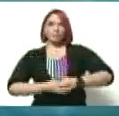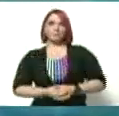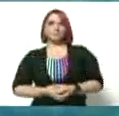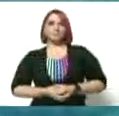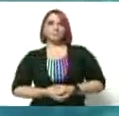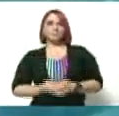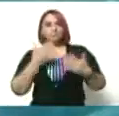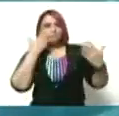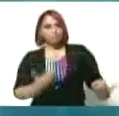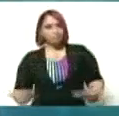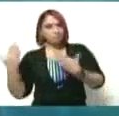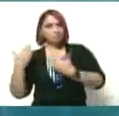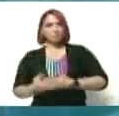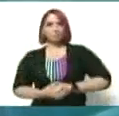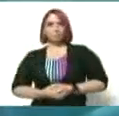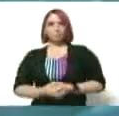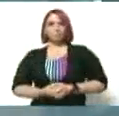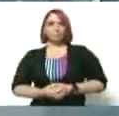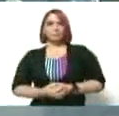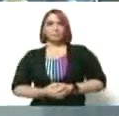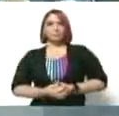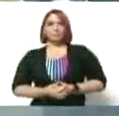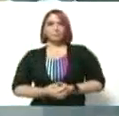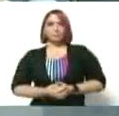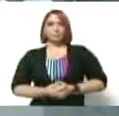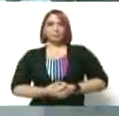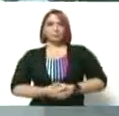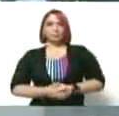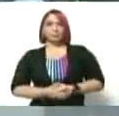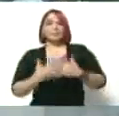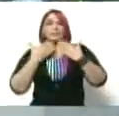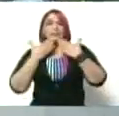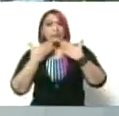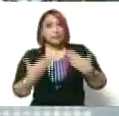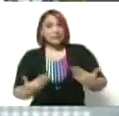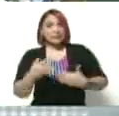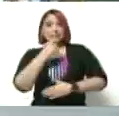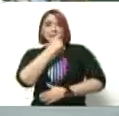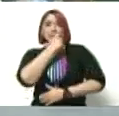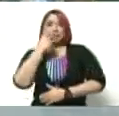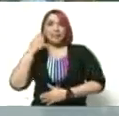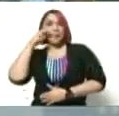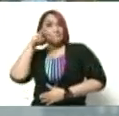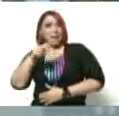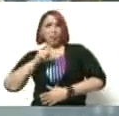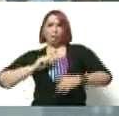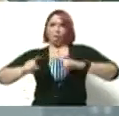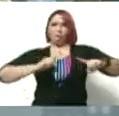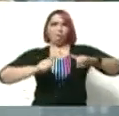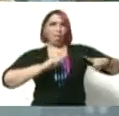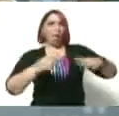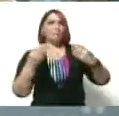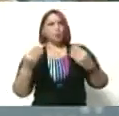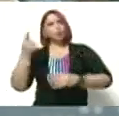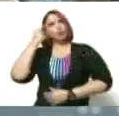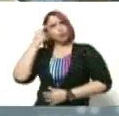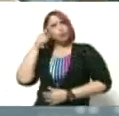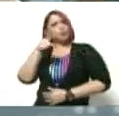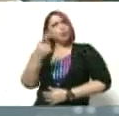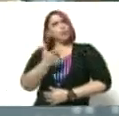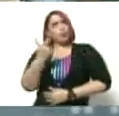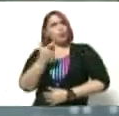adelante desde aquí desde la guaira gracias alejandro bueno aquí tenemos muy activo yo sé que tú estás buscando